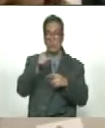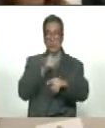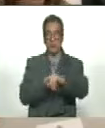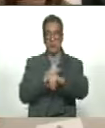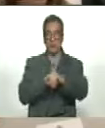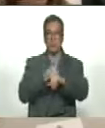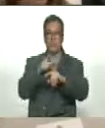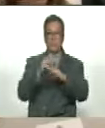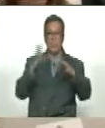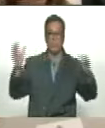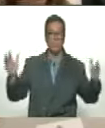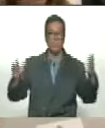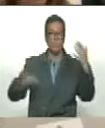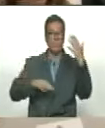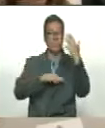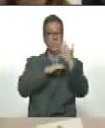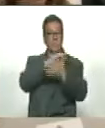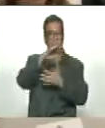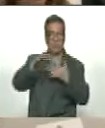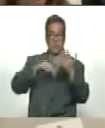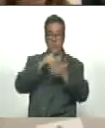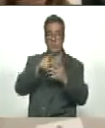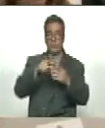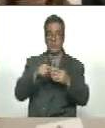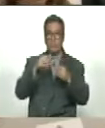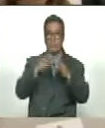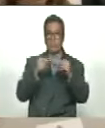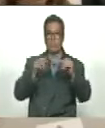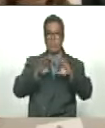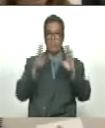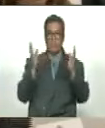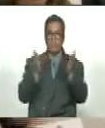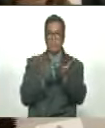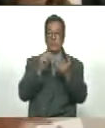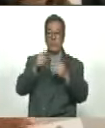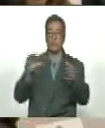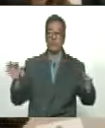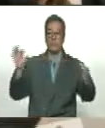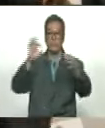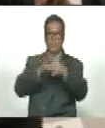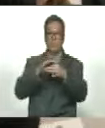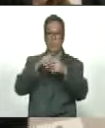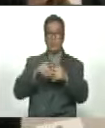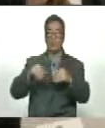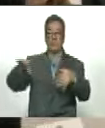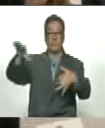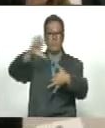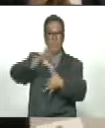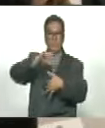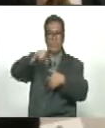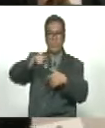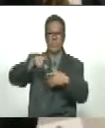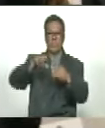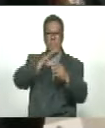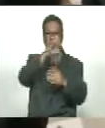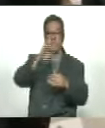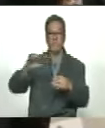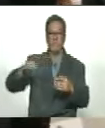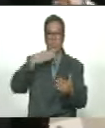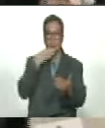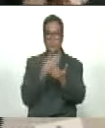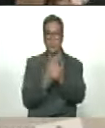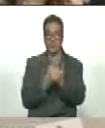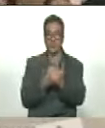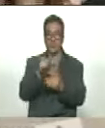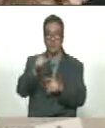momento de grandes turbulencias a escala mundial, como es la unidad de América Latina y el Caribe. Muchísimas